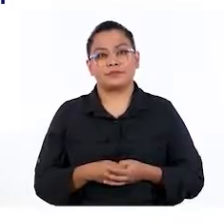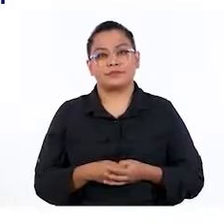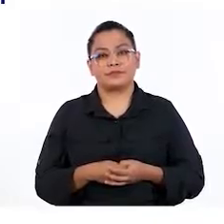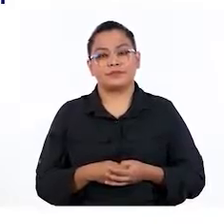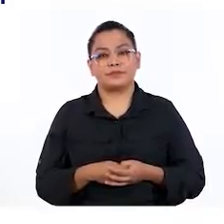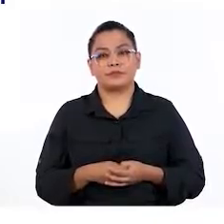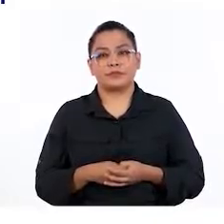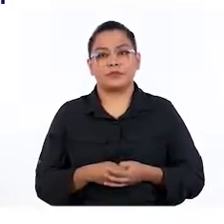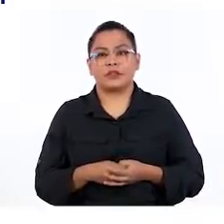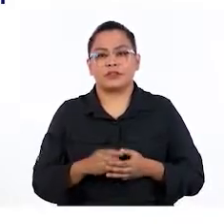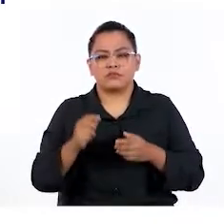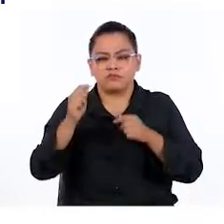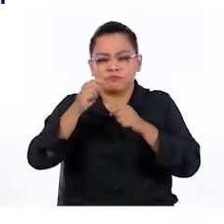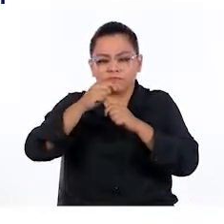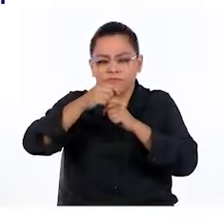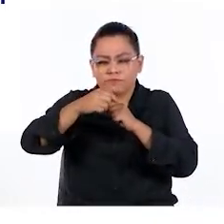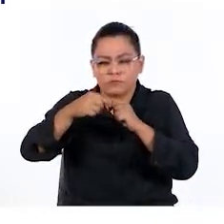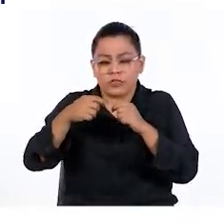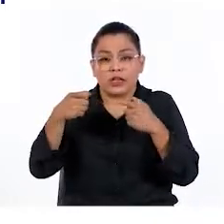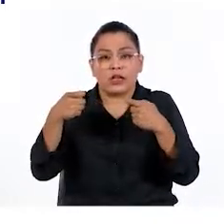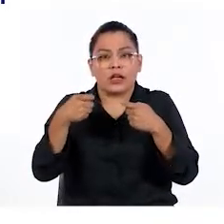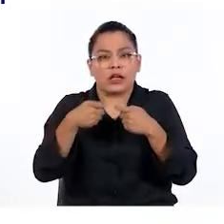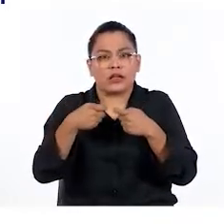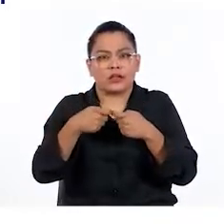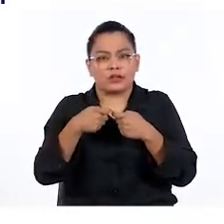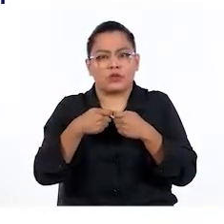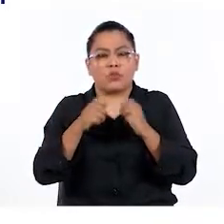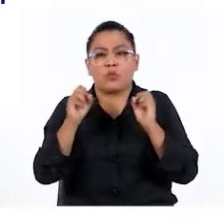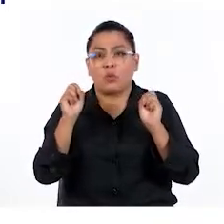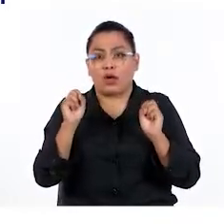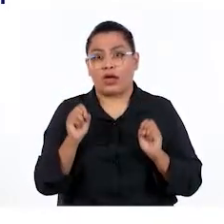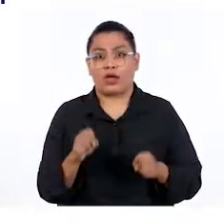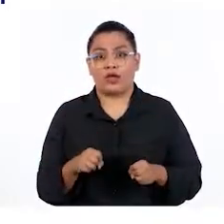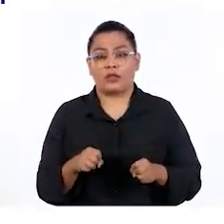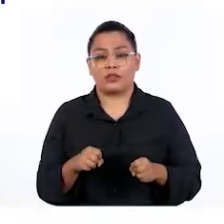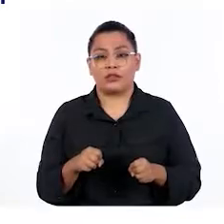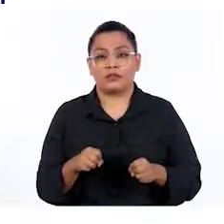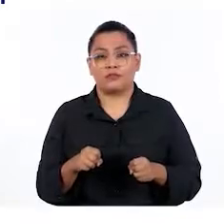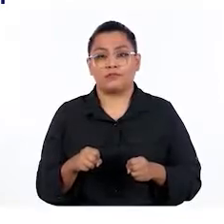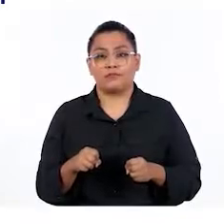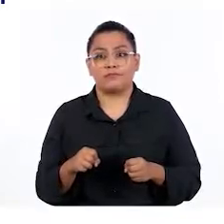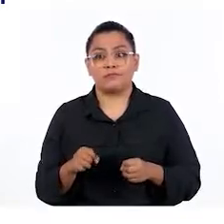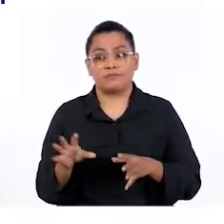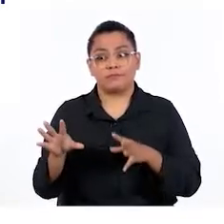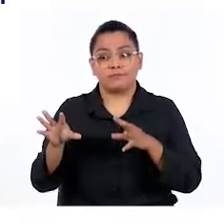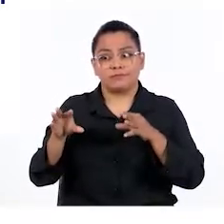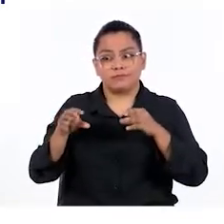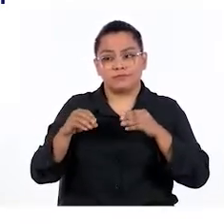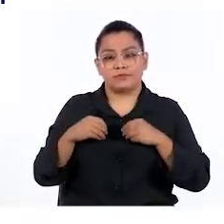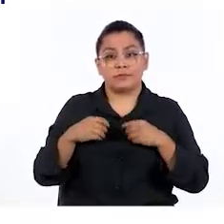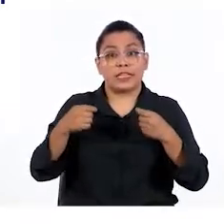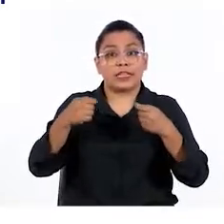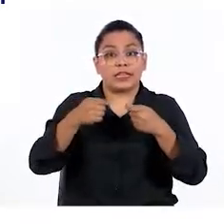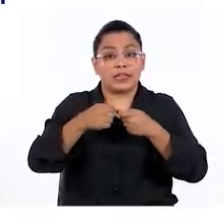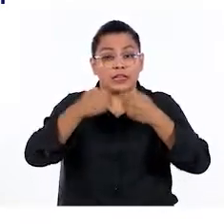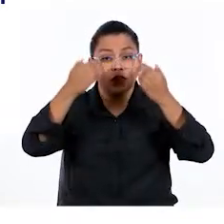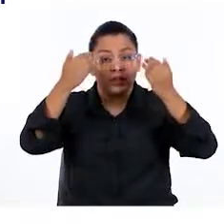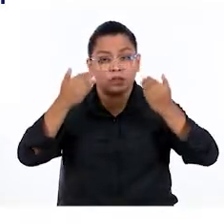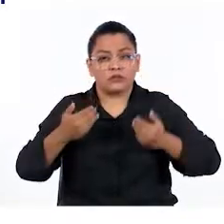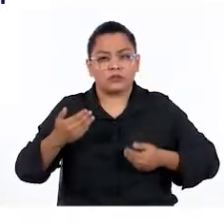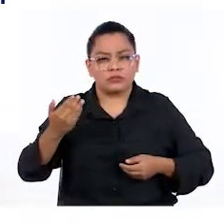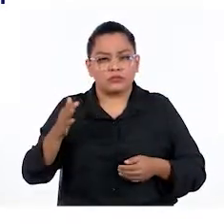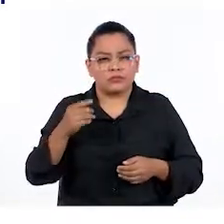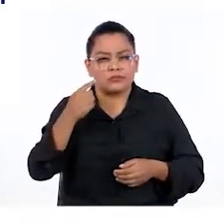¿Cómo las biomoléculas energéticas entonces permiten obtener energía biológicamente útil?